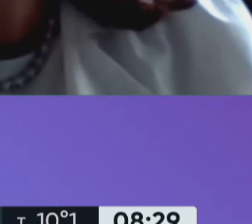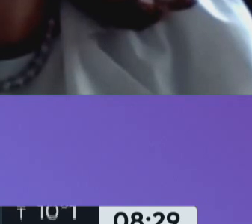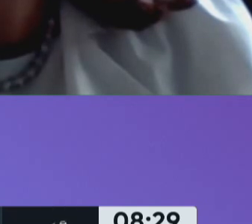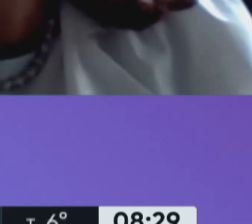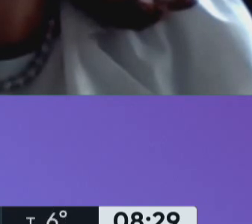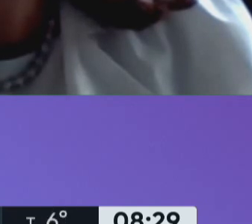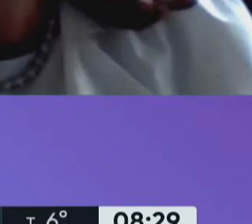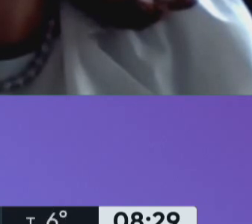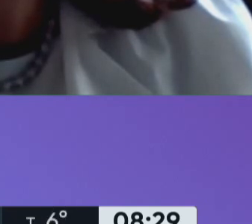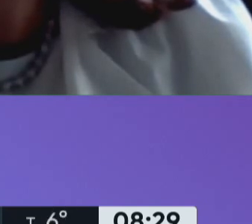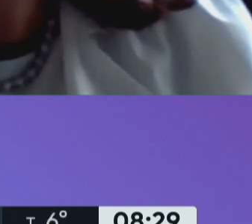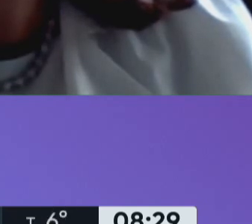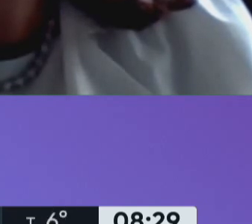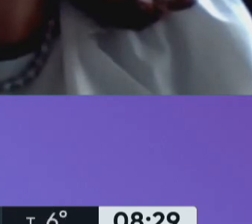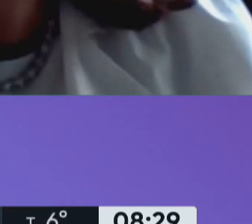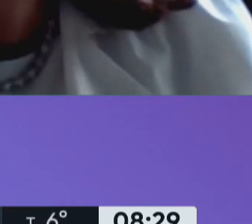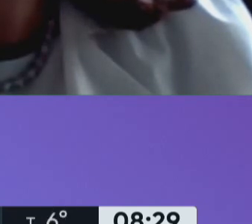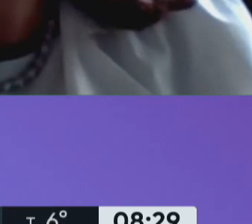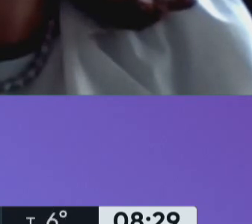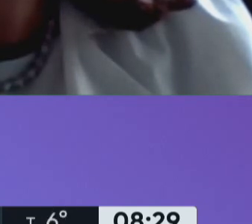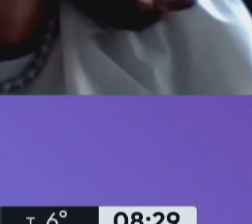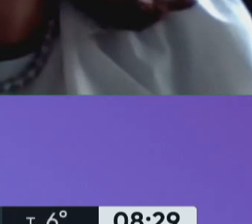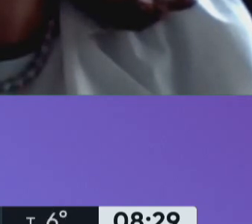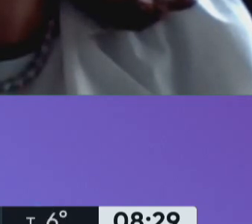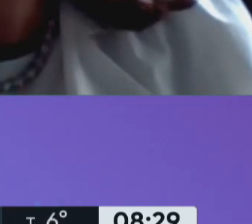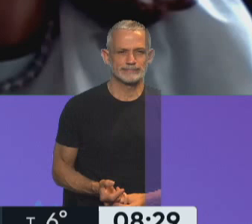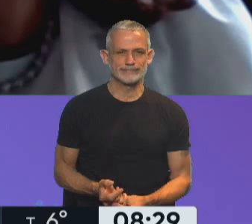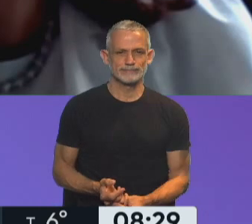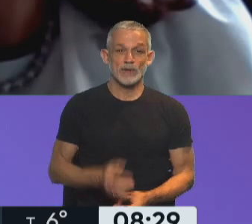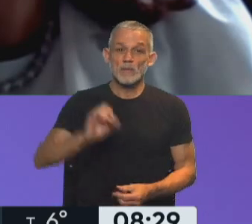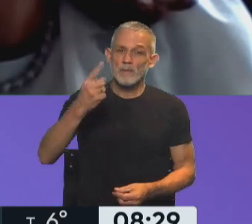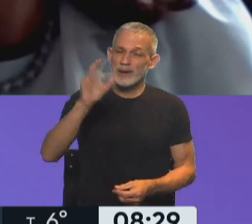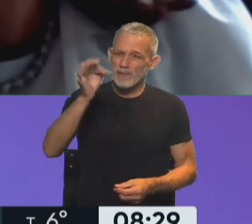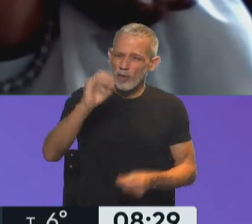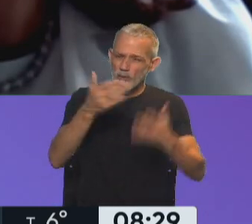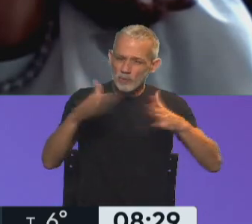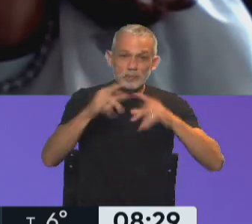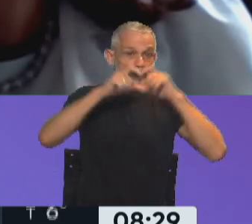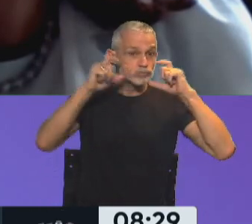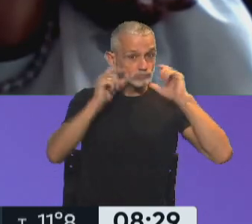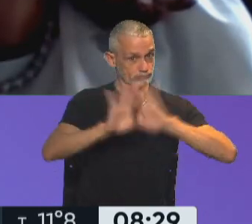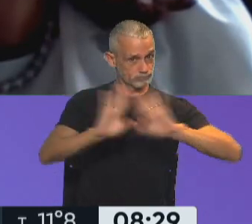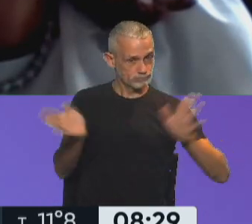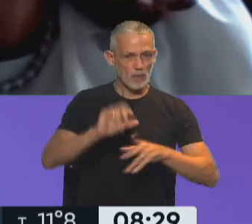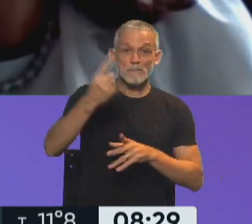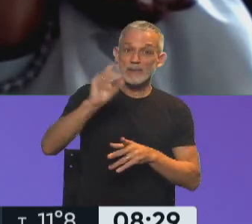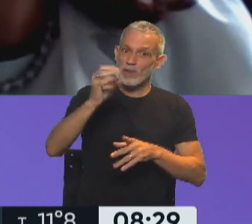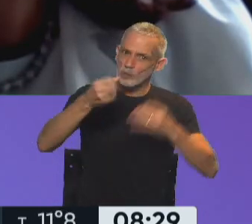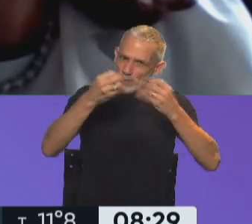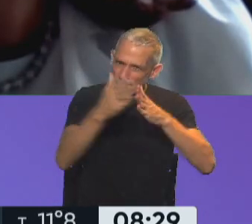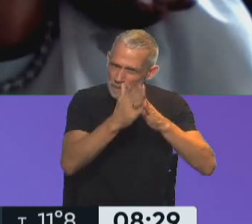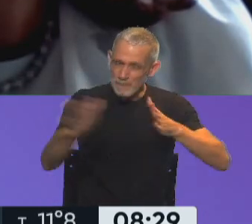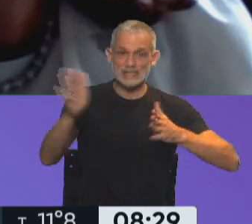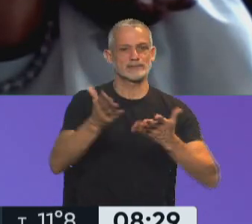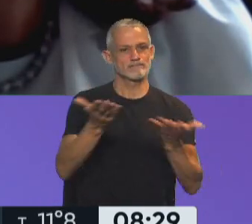estas nuevas medidas por las que a partir del 1 de octubre dejaríamos de usar el tapabocas al aire libre. ¿Está de acuerdo? ¿Está no? Algunos colegas suyos